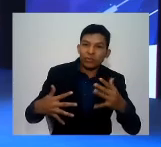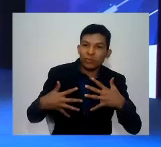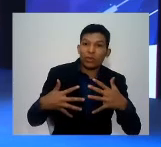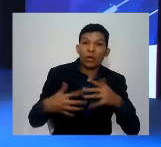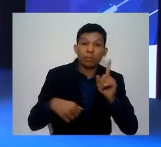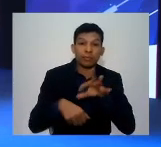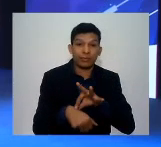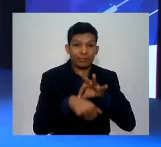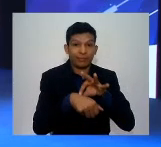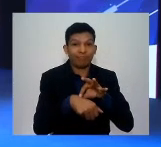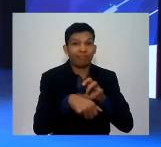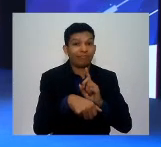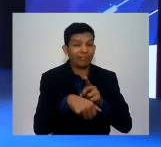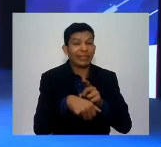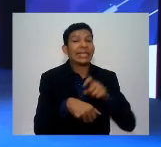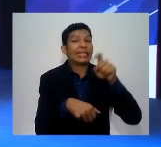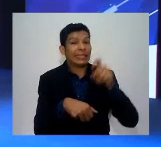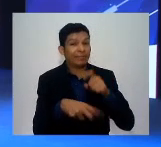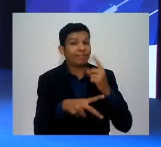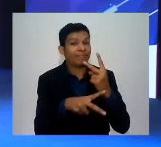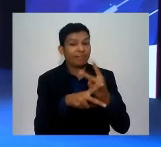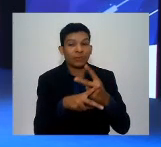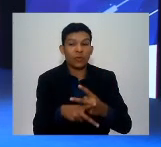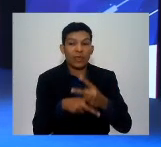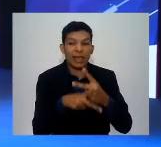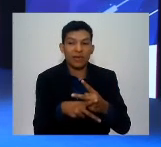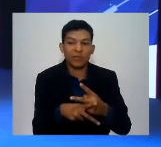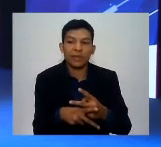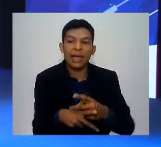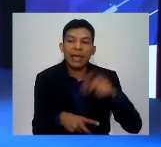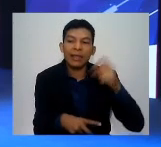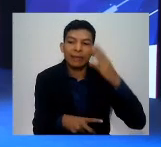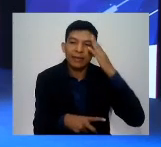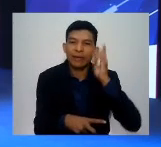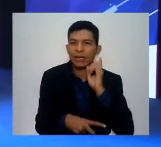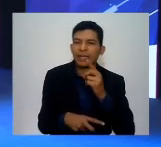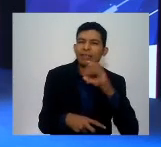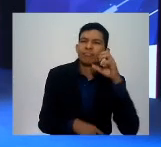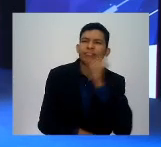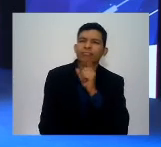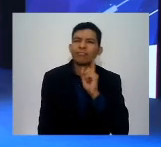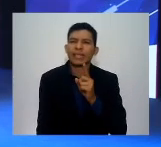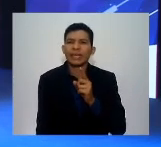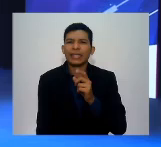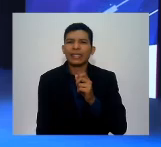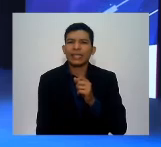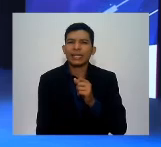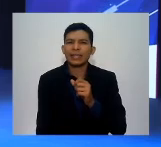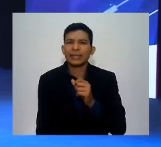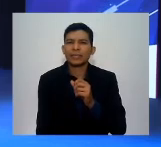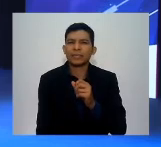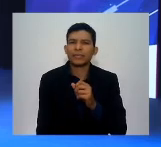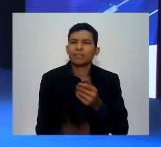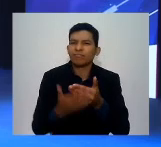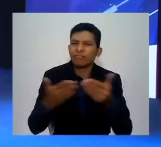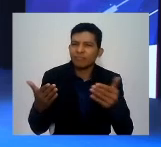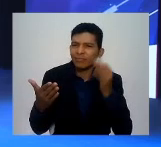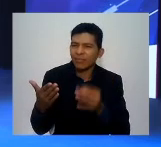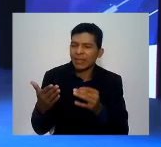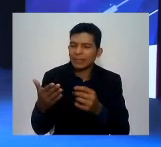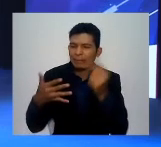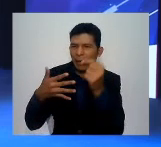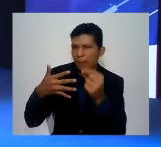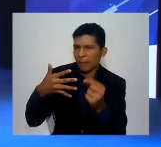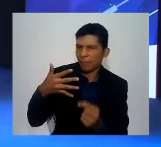en muchas partes por la necesidad de atender a los pacientes con COVID, pues era muy difícil conseguir ventiladores.